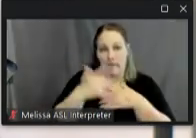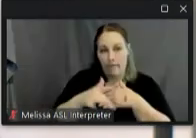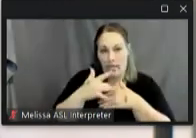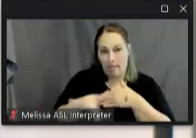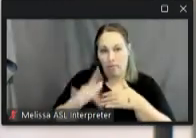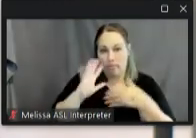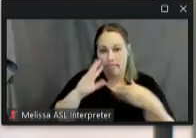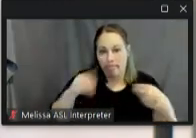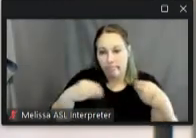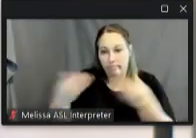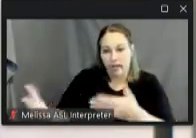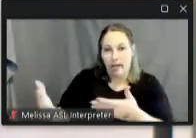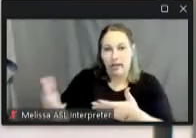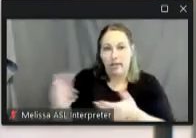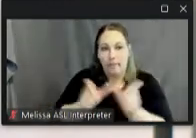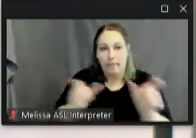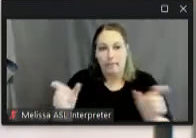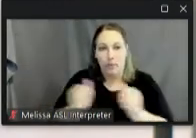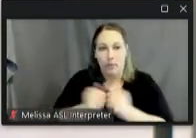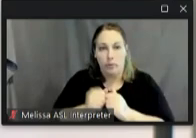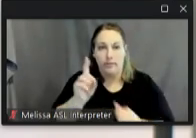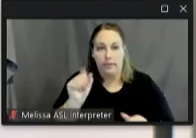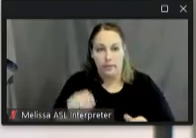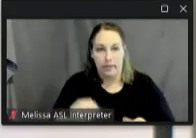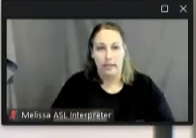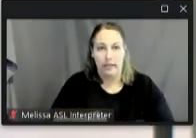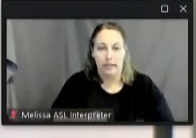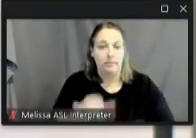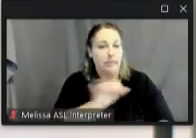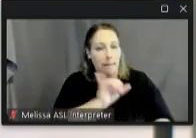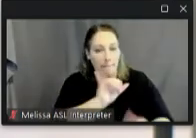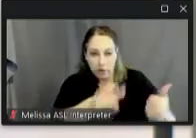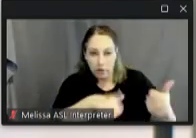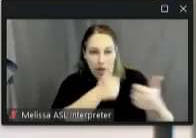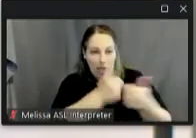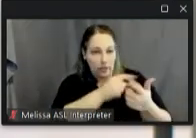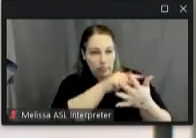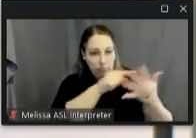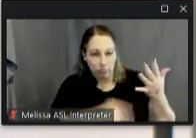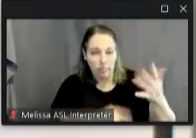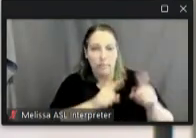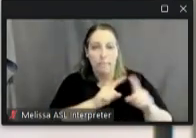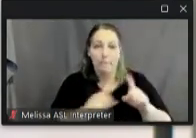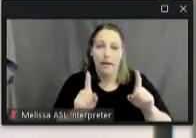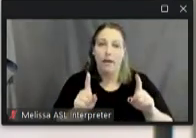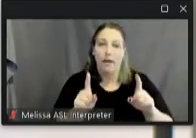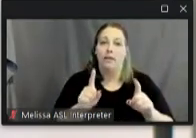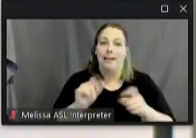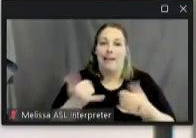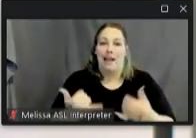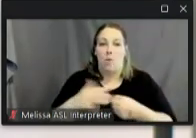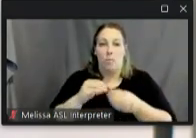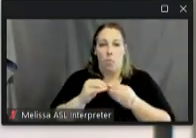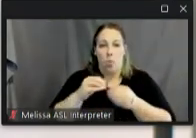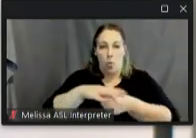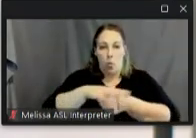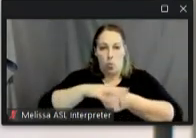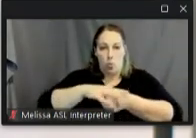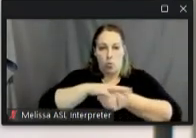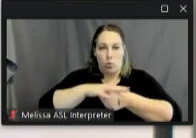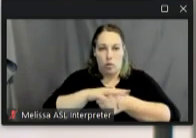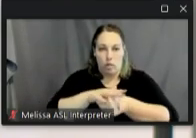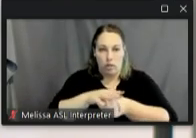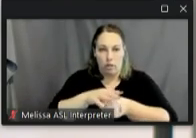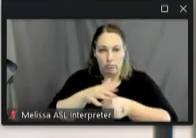local. Y finalmente, a la Secretaría Ejecutiva Adjunta, comentarle que desde la